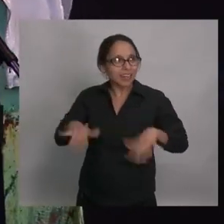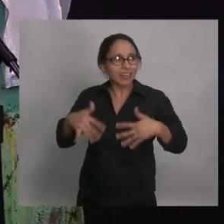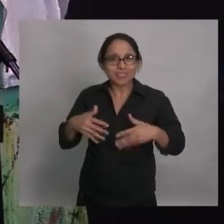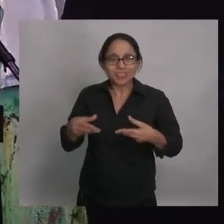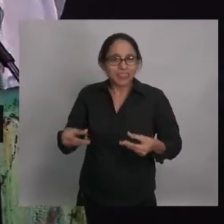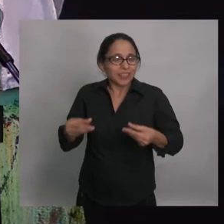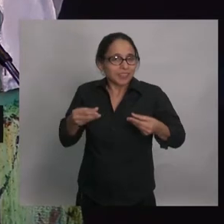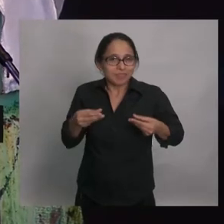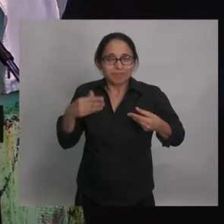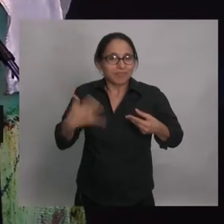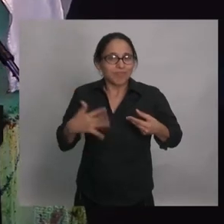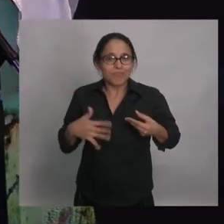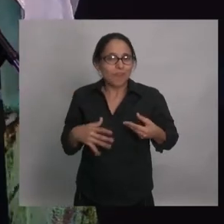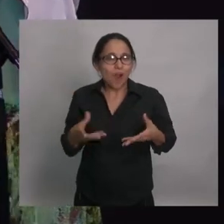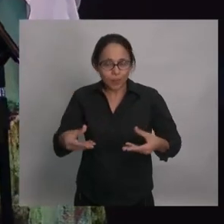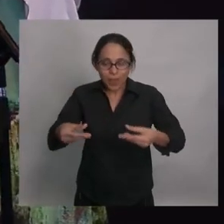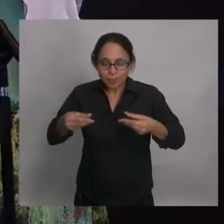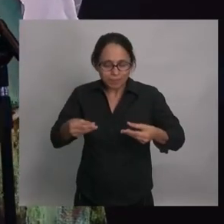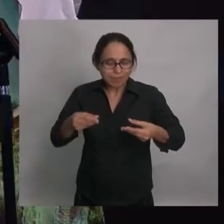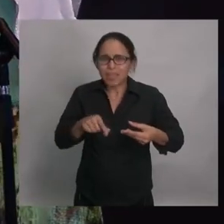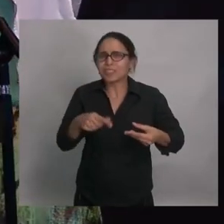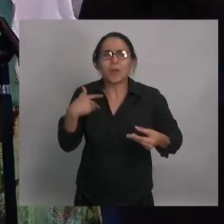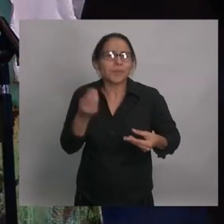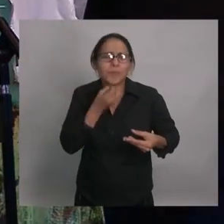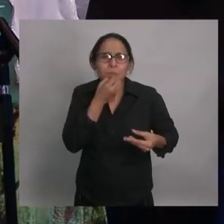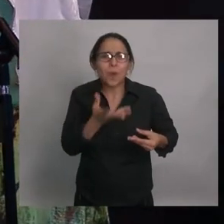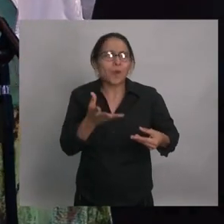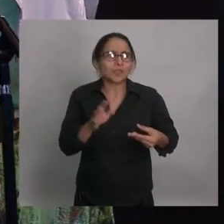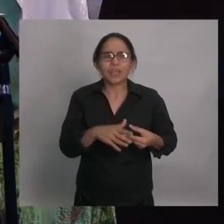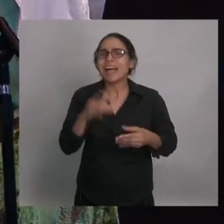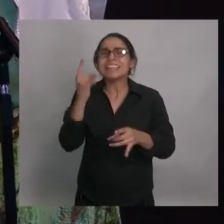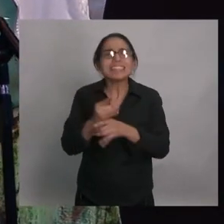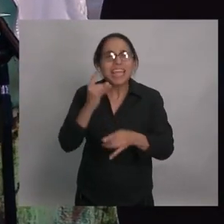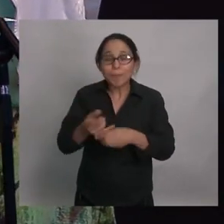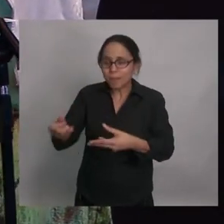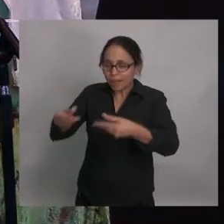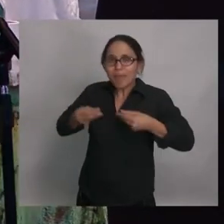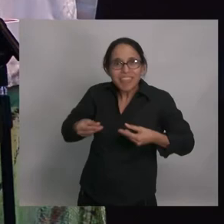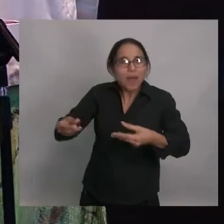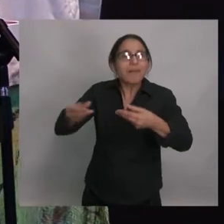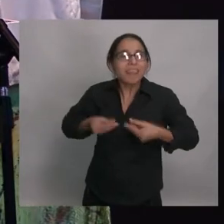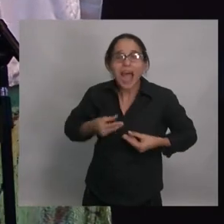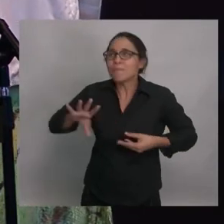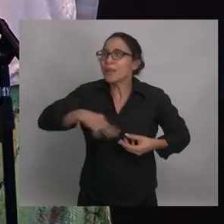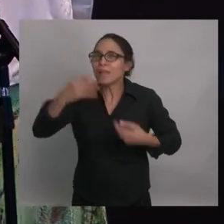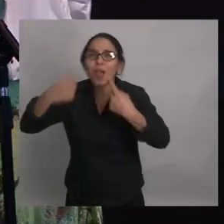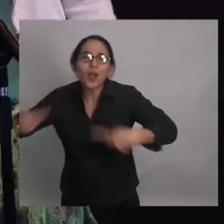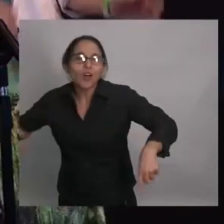de los dones presentes que he recibido siempre me ha llegado de mujeres